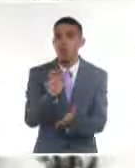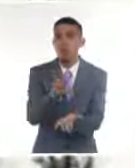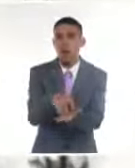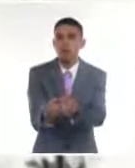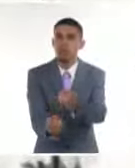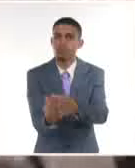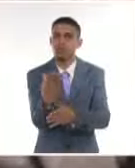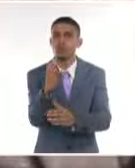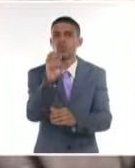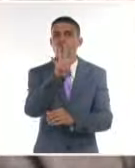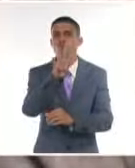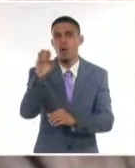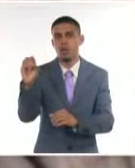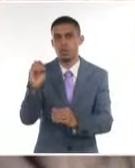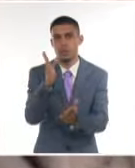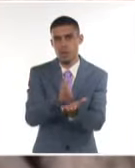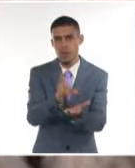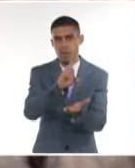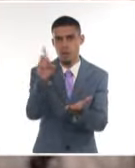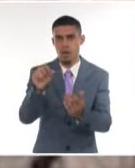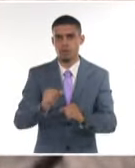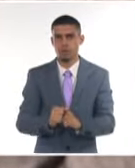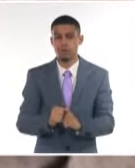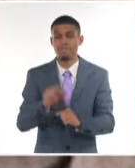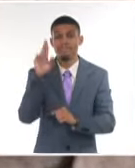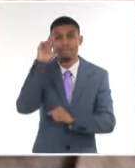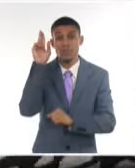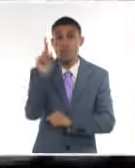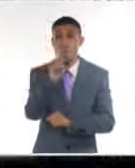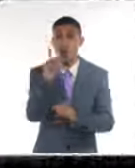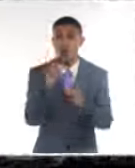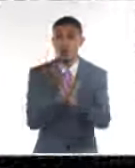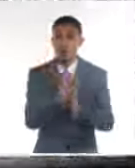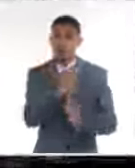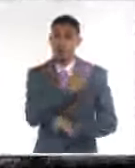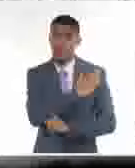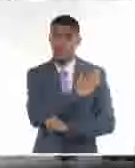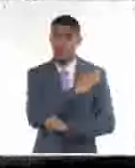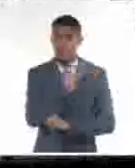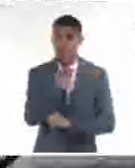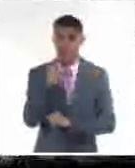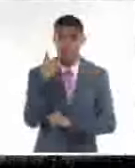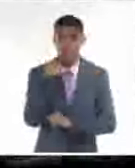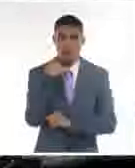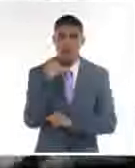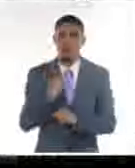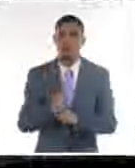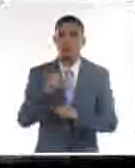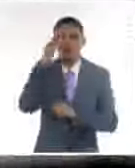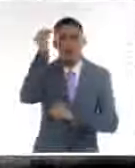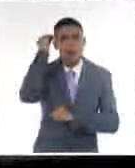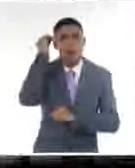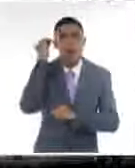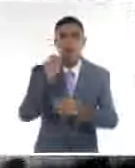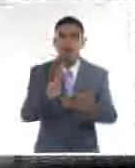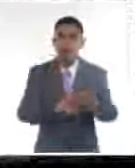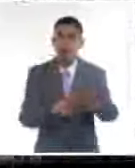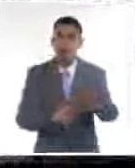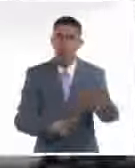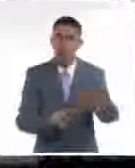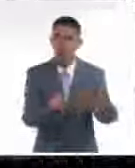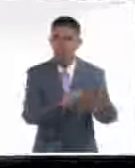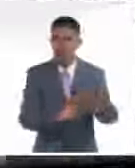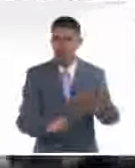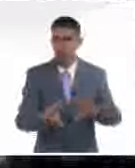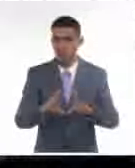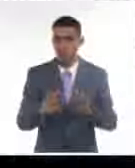400 escuelas. Aquel 11 de marzo de 1958 aseguraba Raúl en su diario de campaña que fundarían